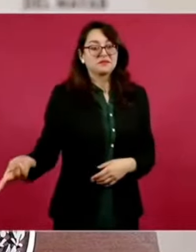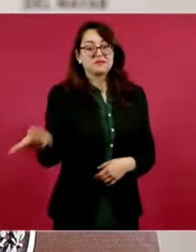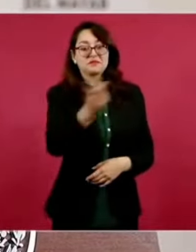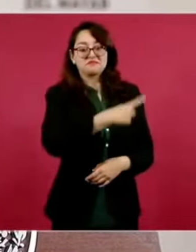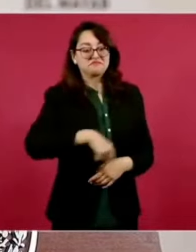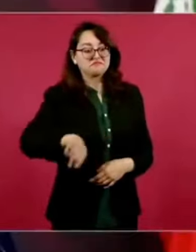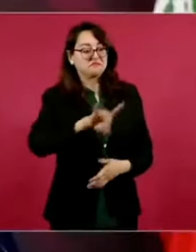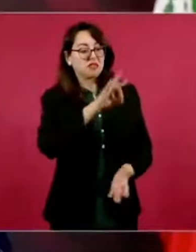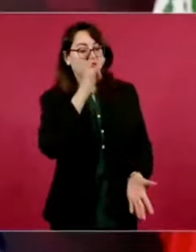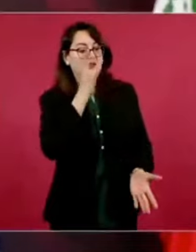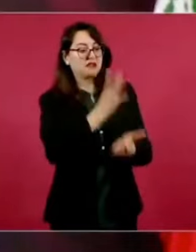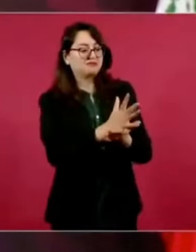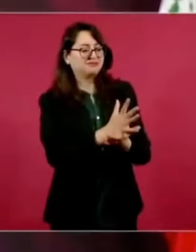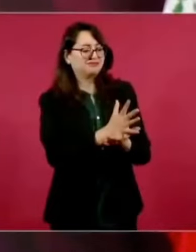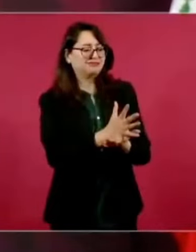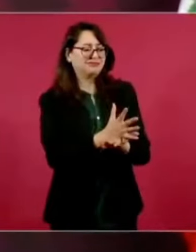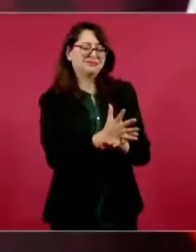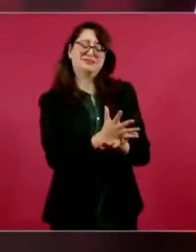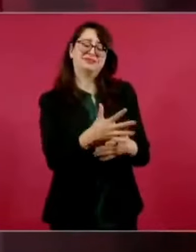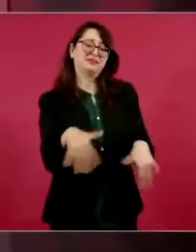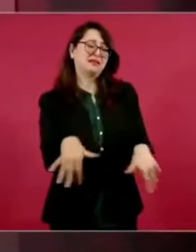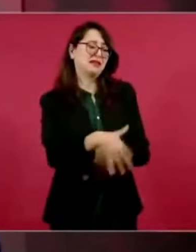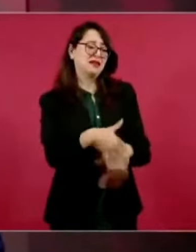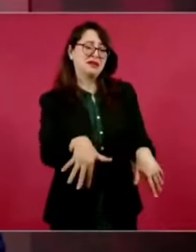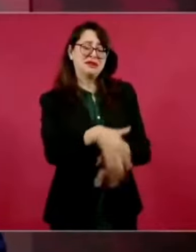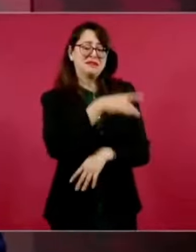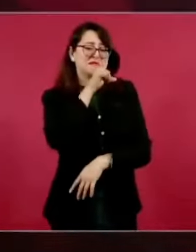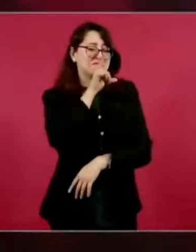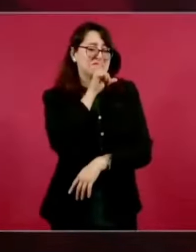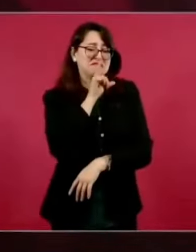quedan como vulgares calumniadores.